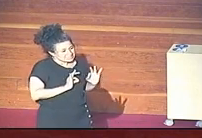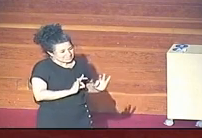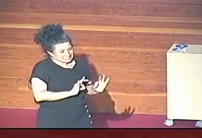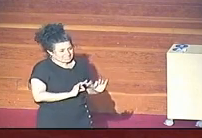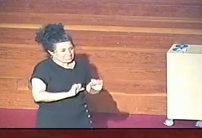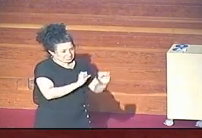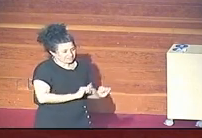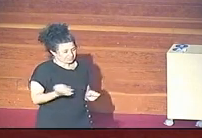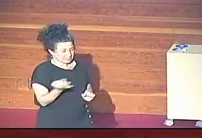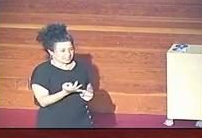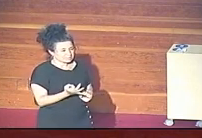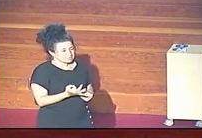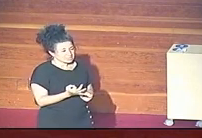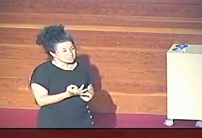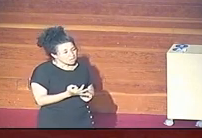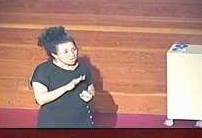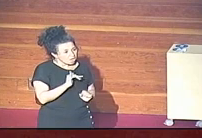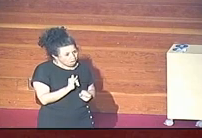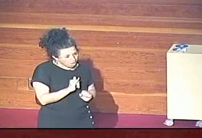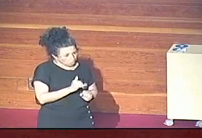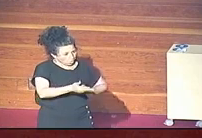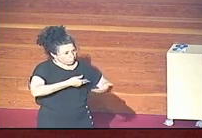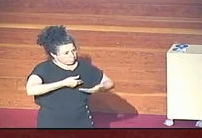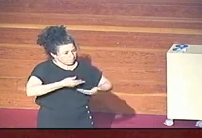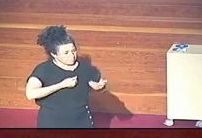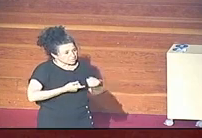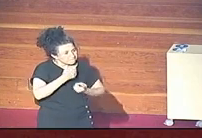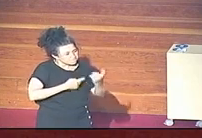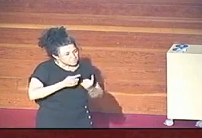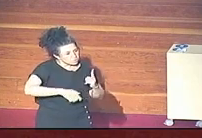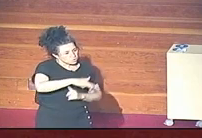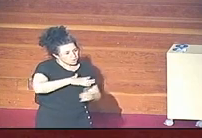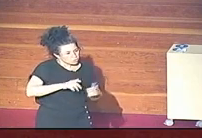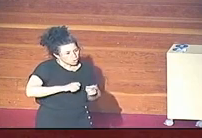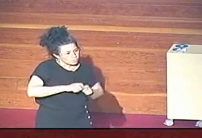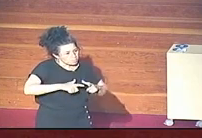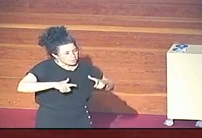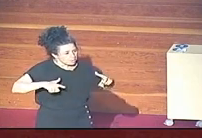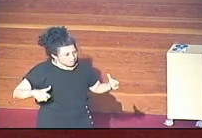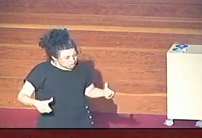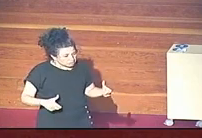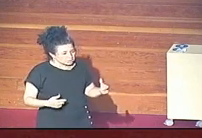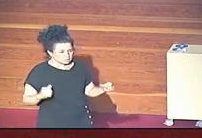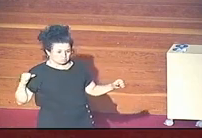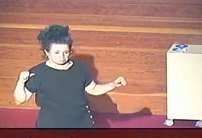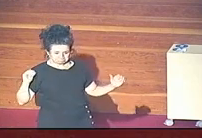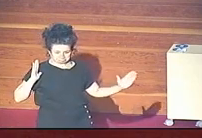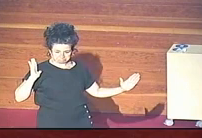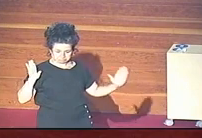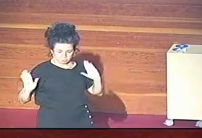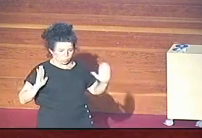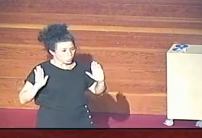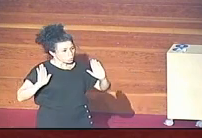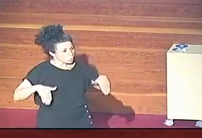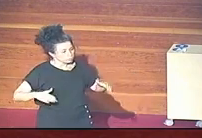demanda de información ambiental de un tiempo a esta parte han surgido secciones fijas en prensa escrita y